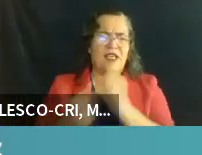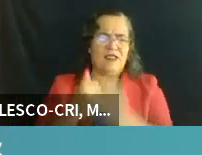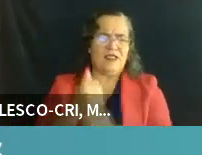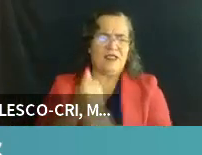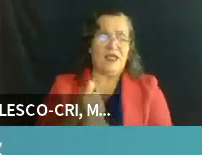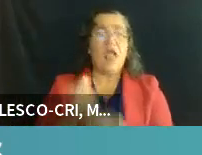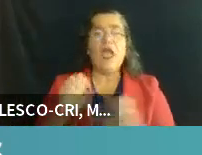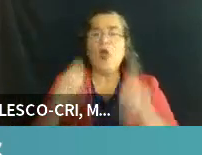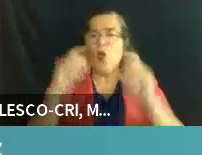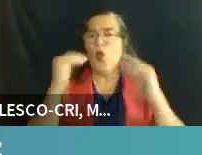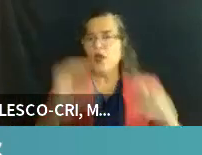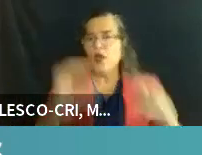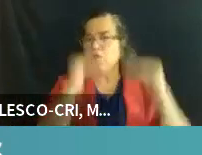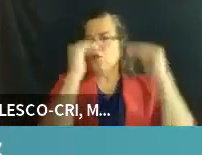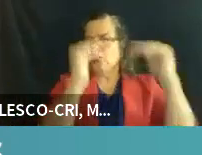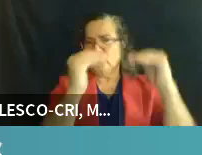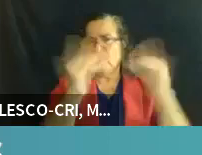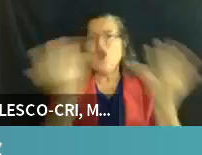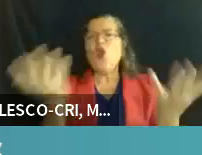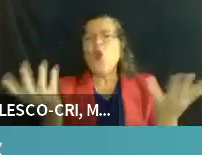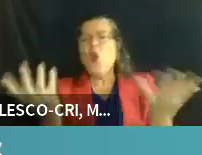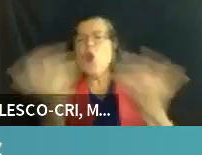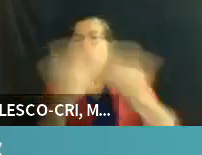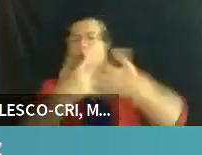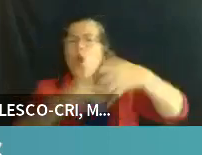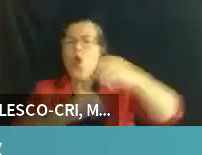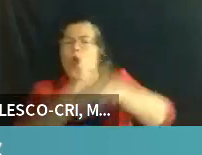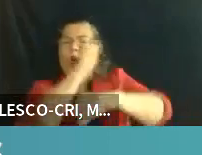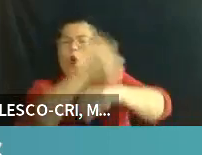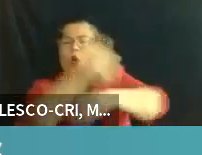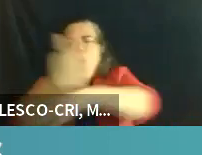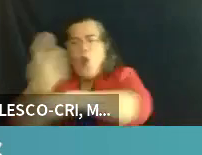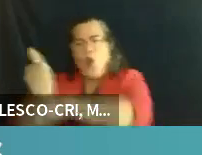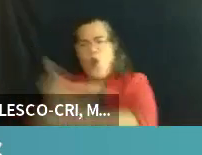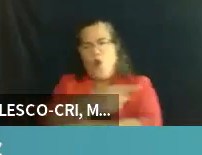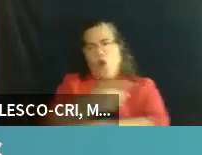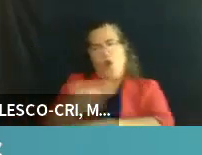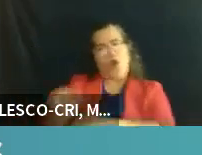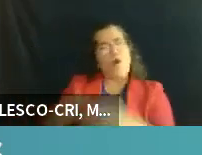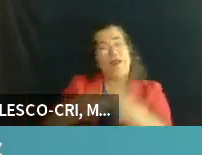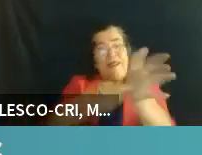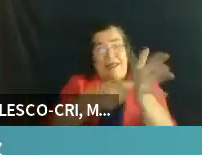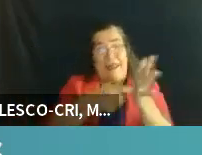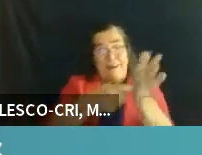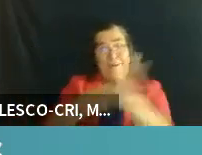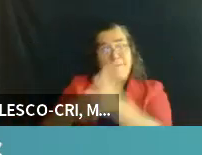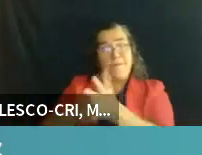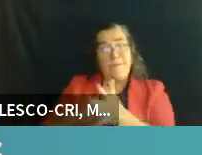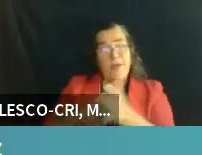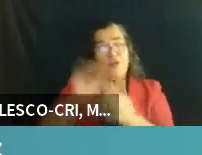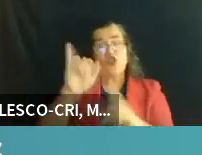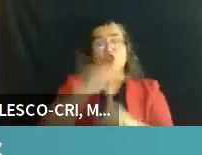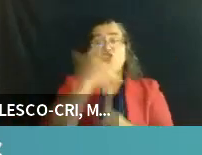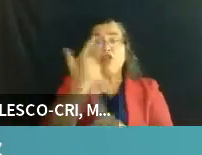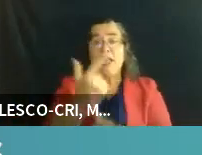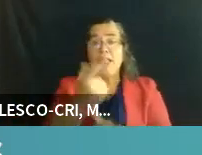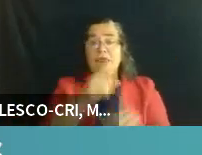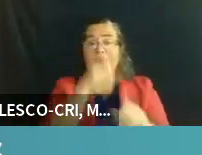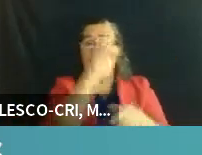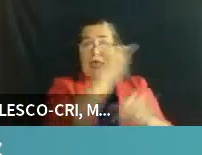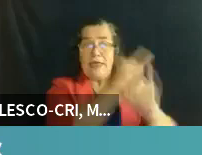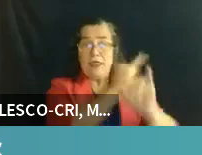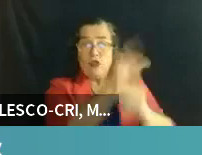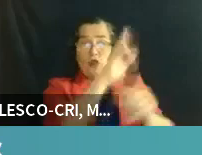y que está articulado con múltiples demandas sociales que interpelan hoy a la institución universitaria